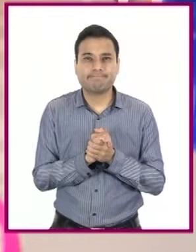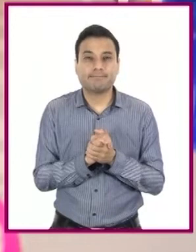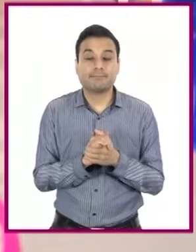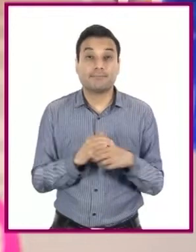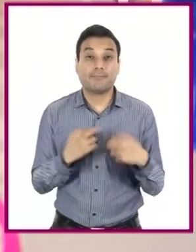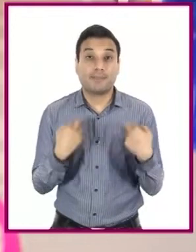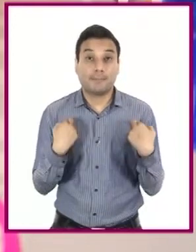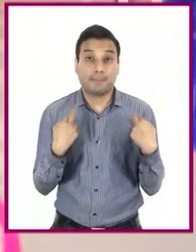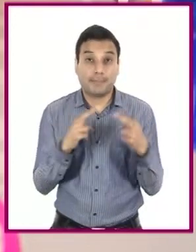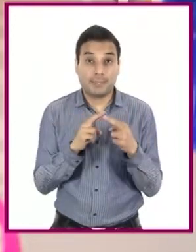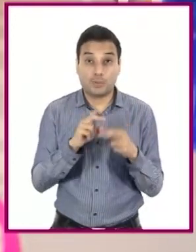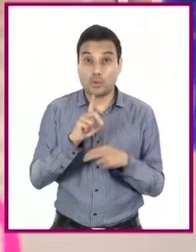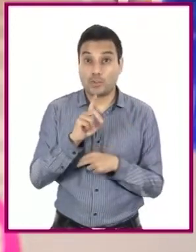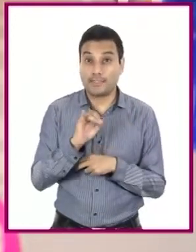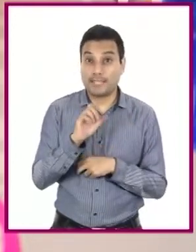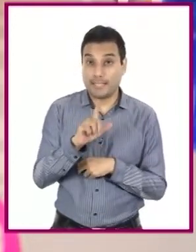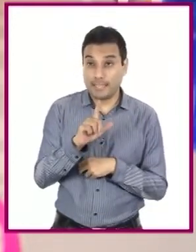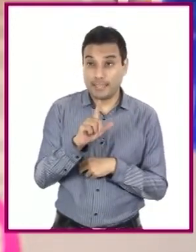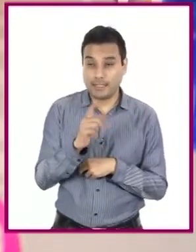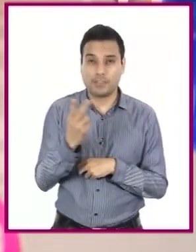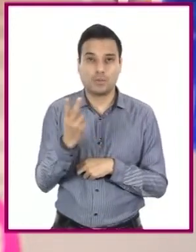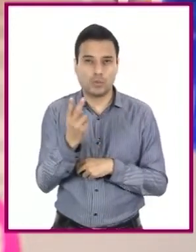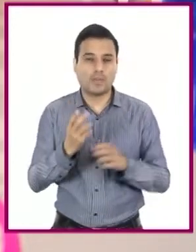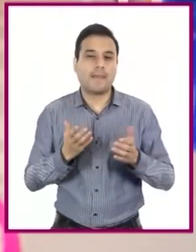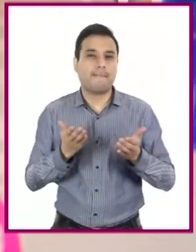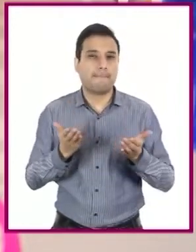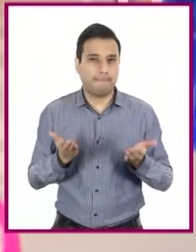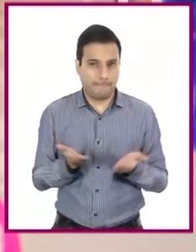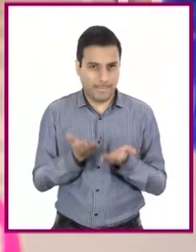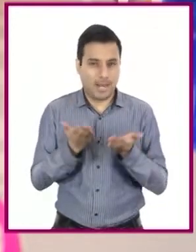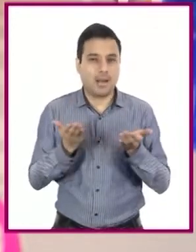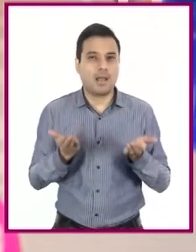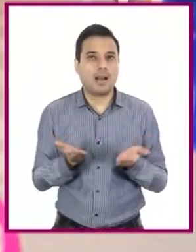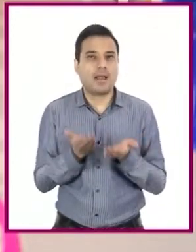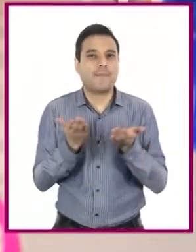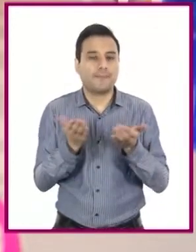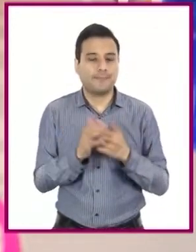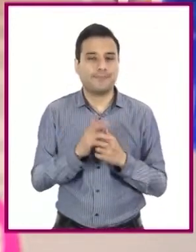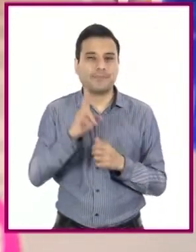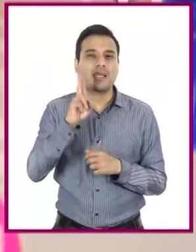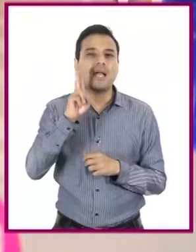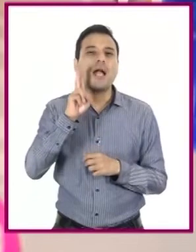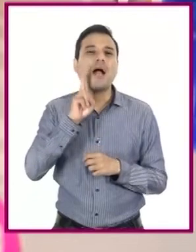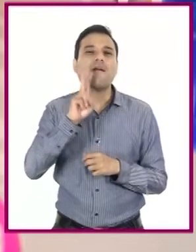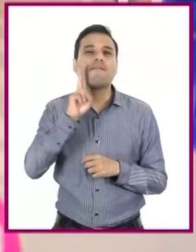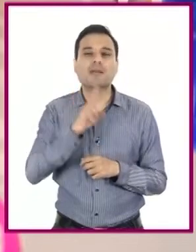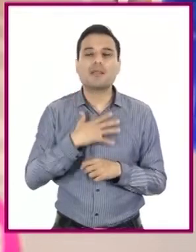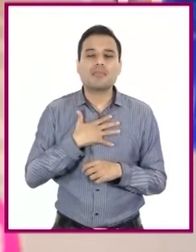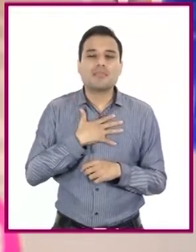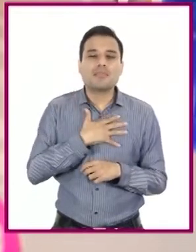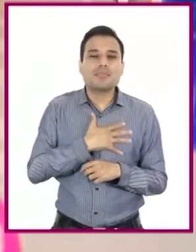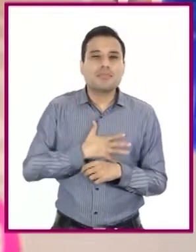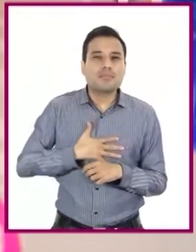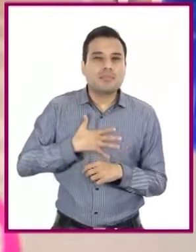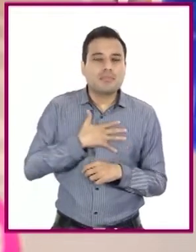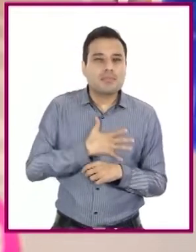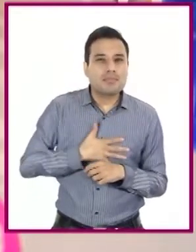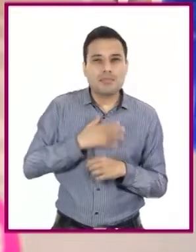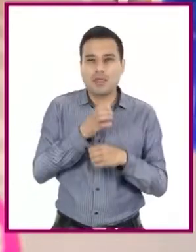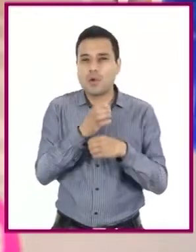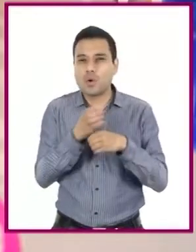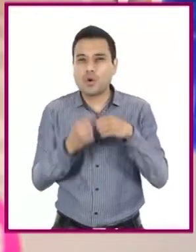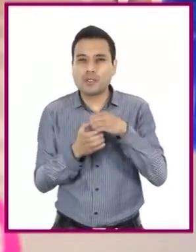y yo bailamos en este escenario para explorar todos los objetos que hemos creado? ¿Qué le